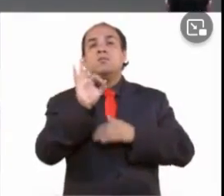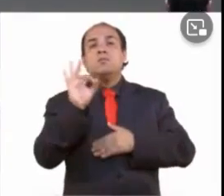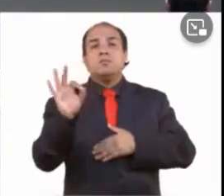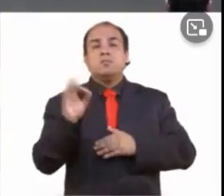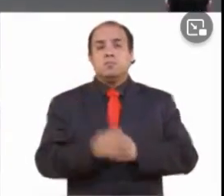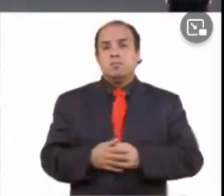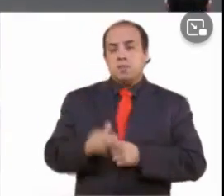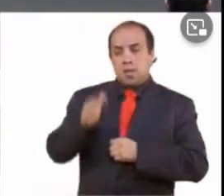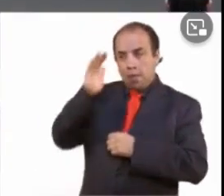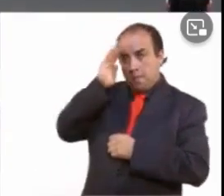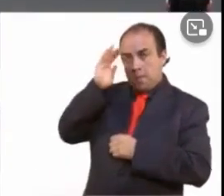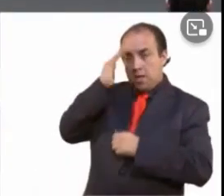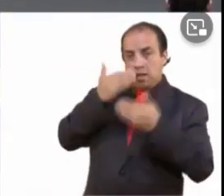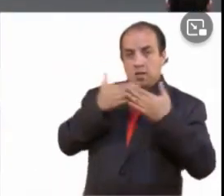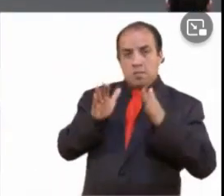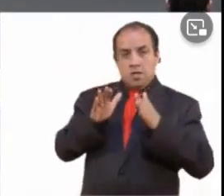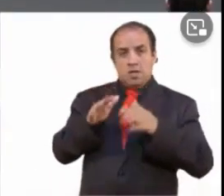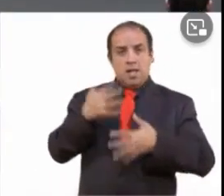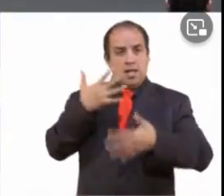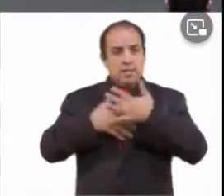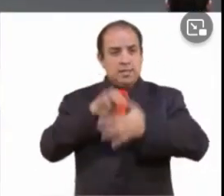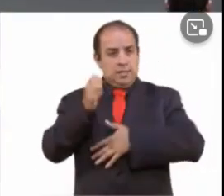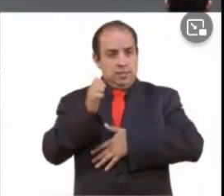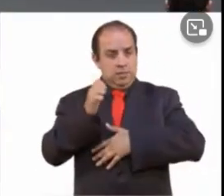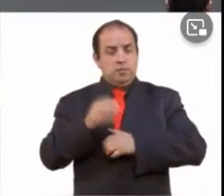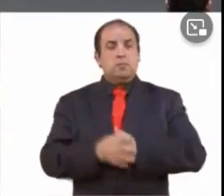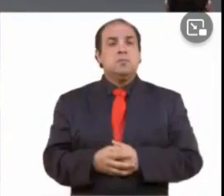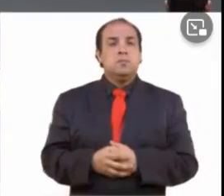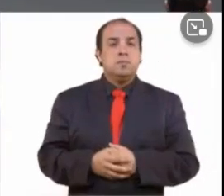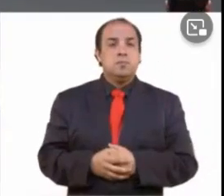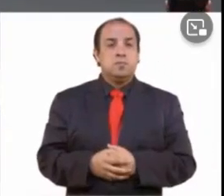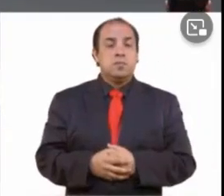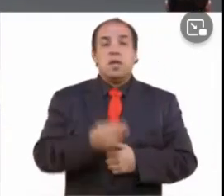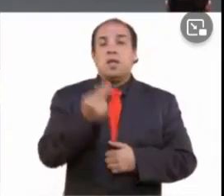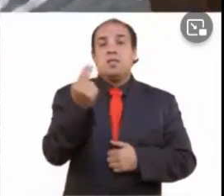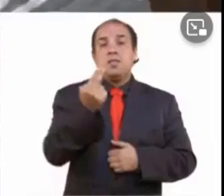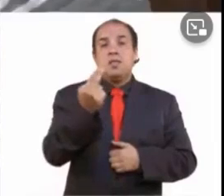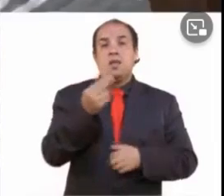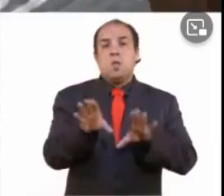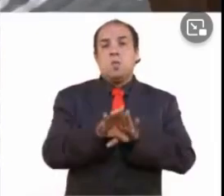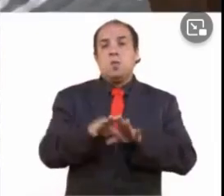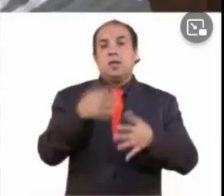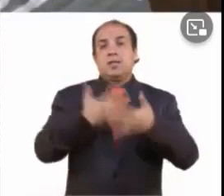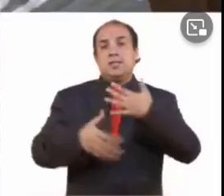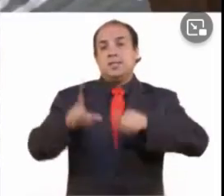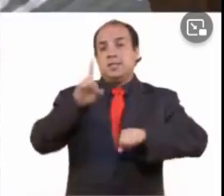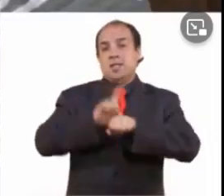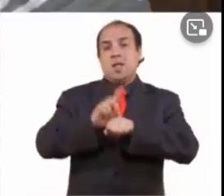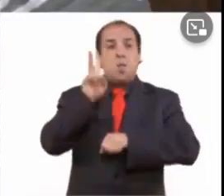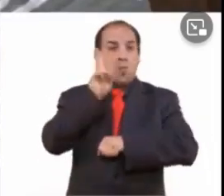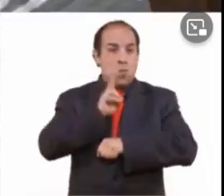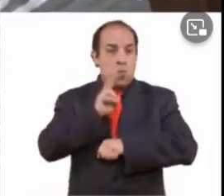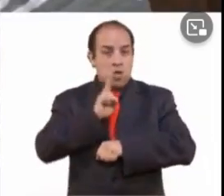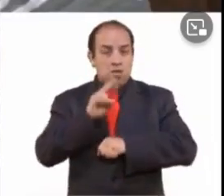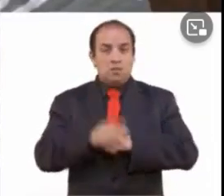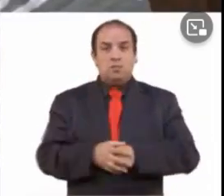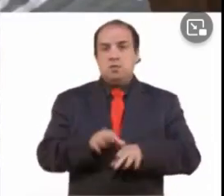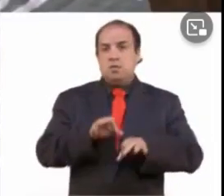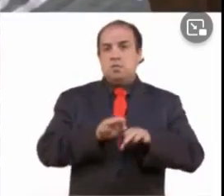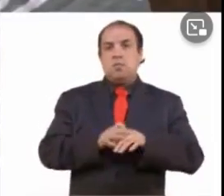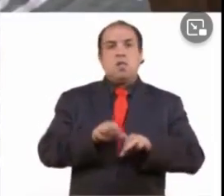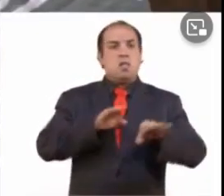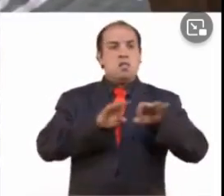Tenemos estimado que abrirá alrededor del 15 de enero, porque requiere como 15 días de pruebas. La obra civil va a estar